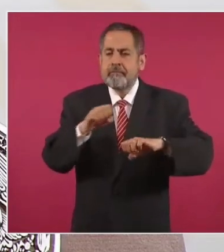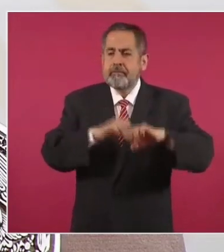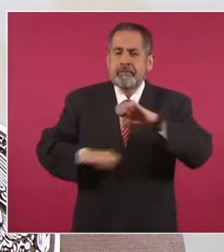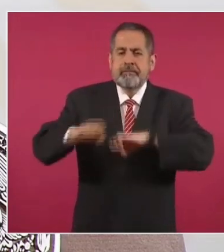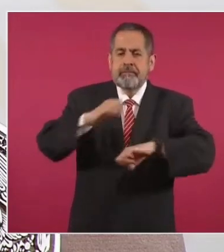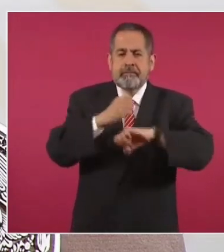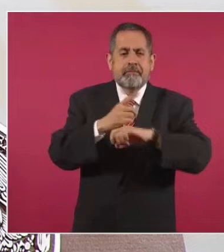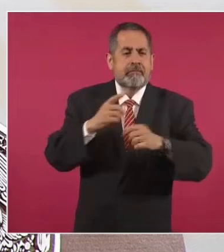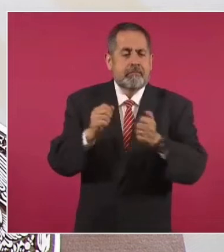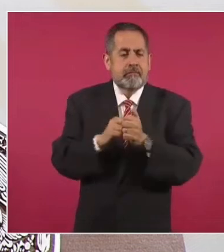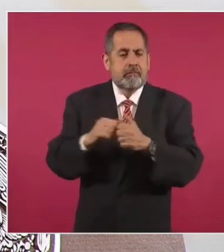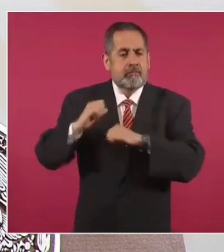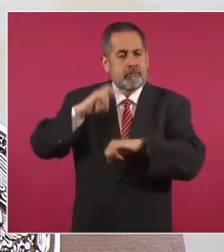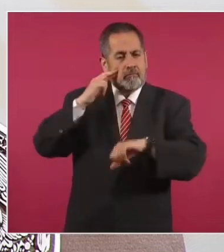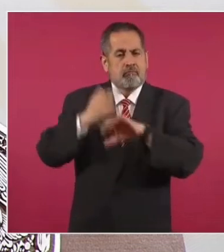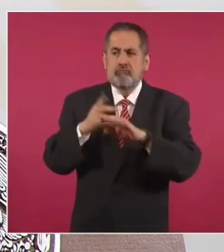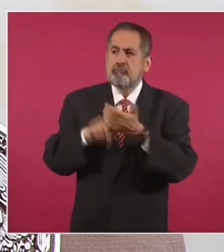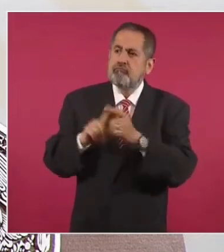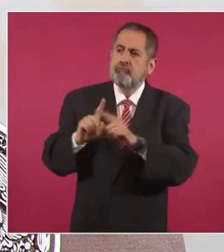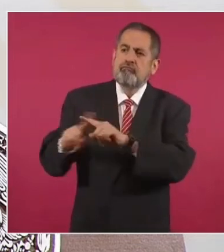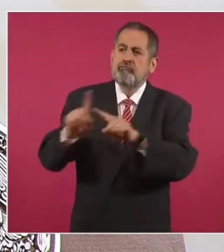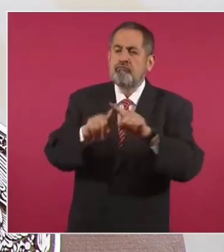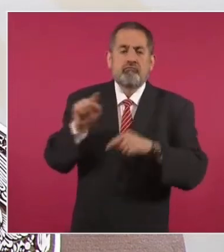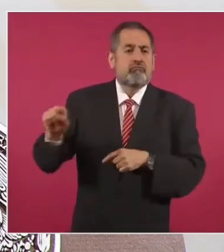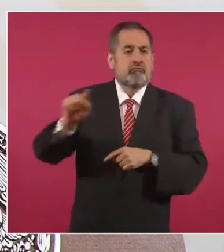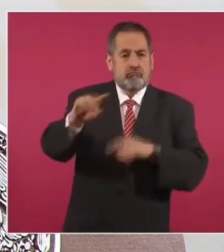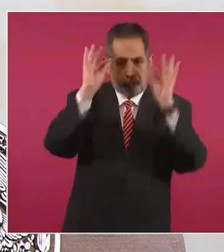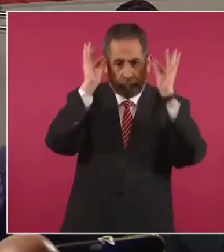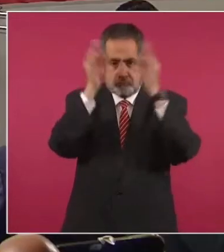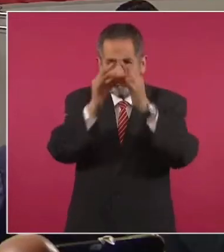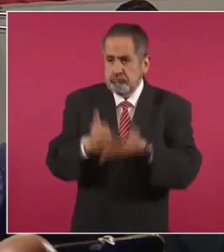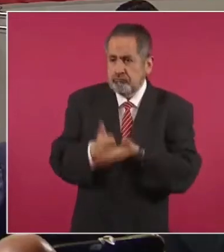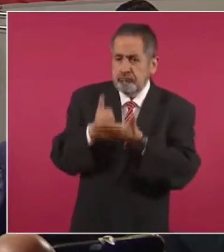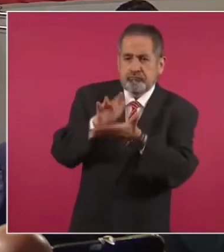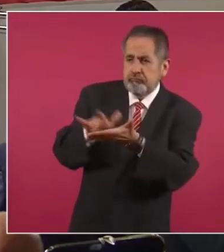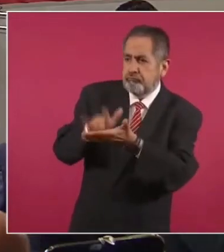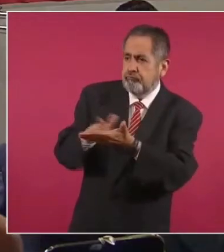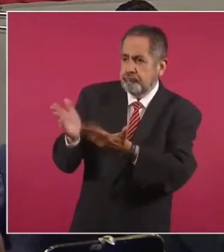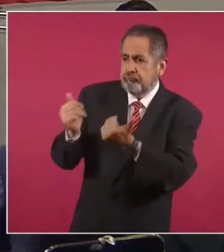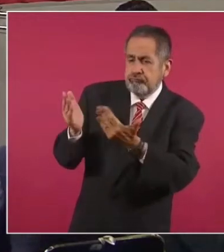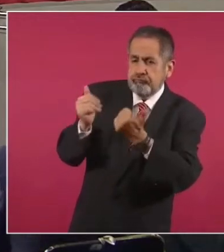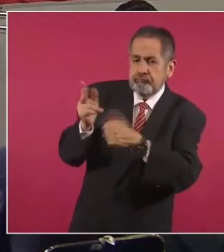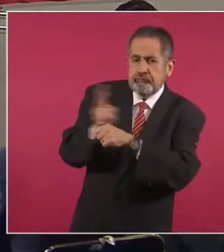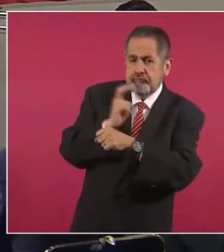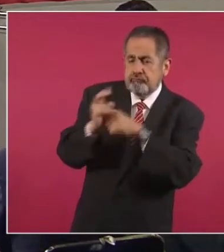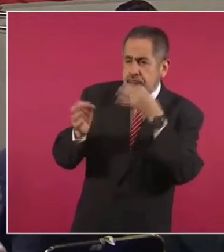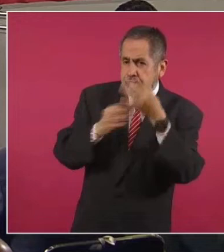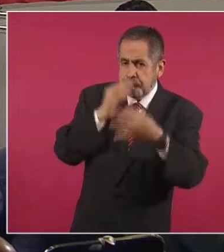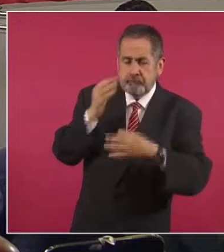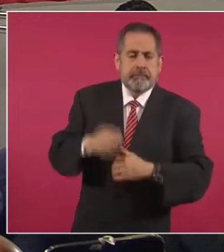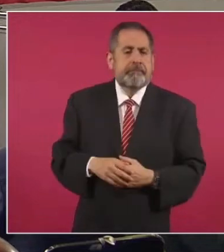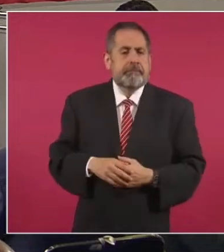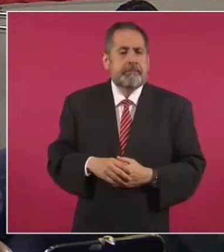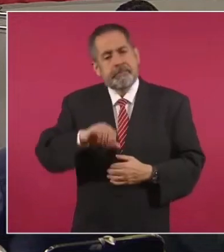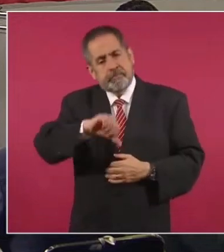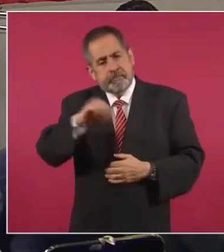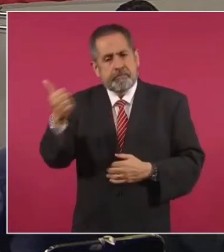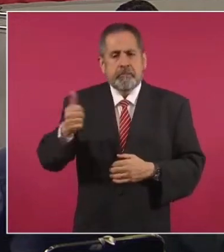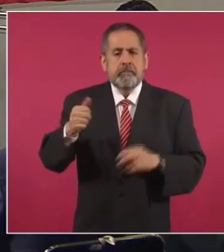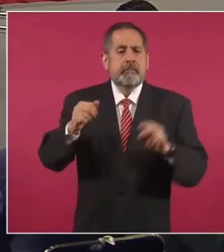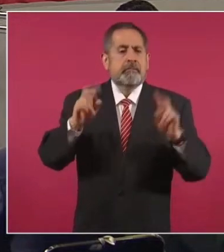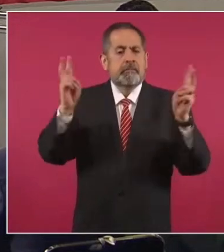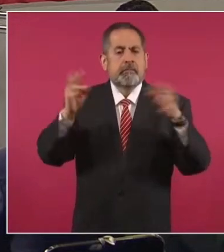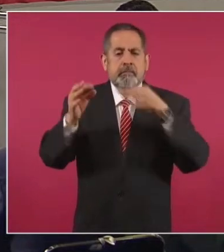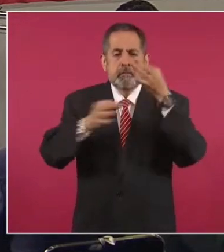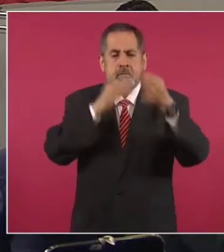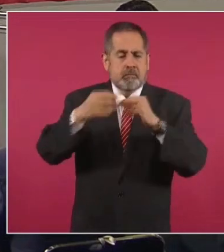los consulados que tenemos en todo el mundo. También el día de hoy queremos presentar esta otra convocatoria, es una convocatoria